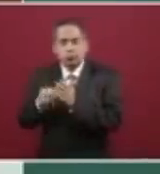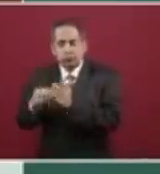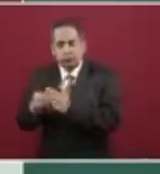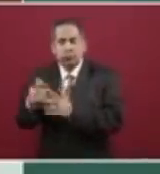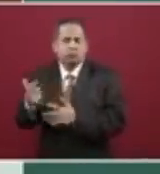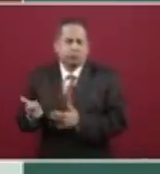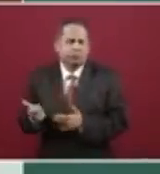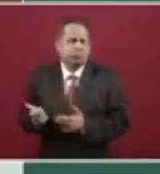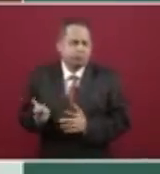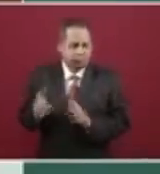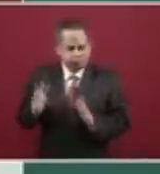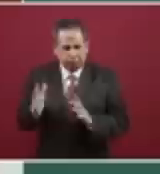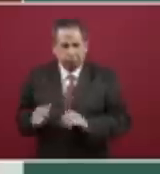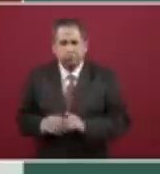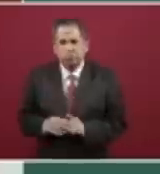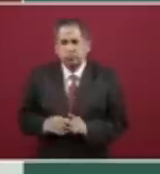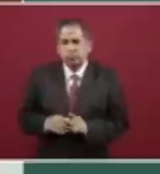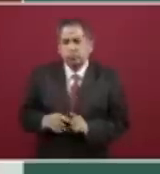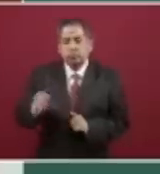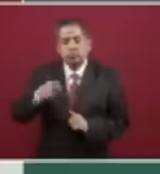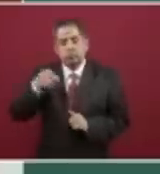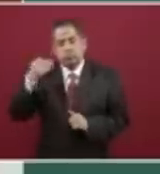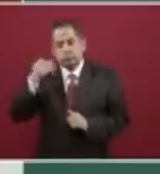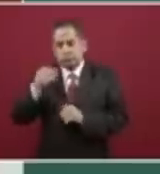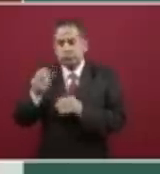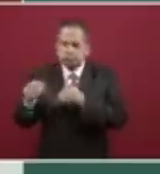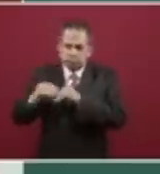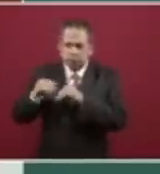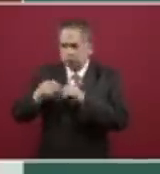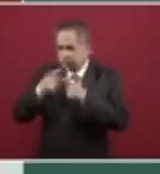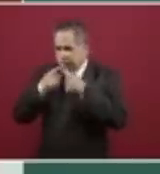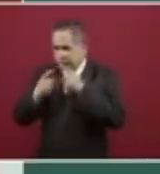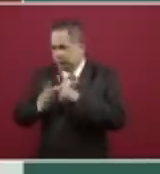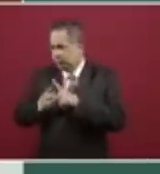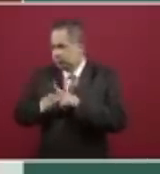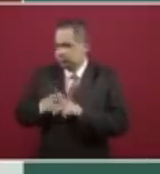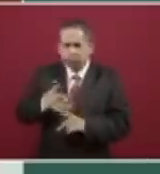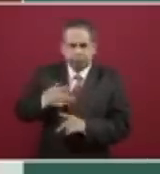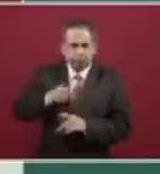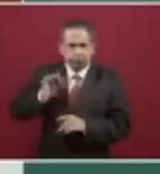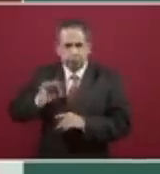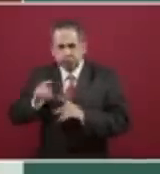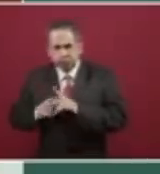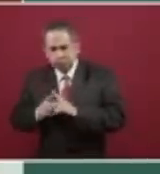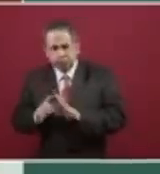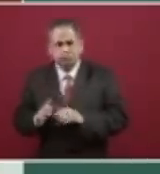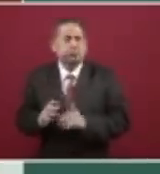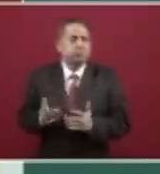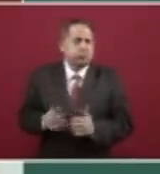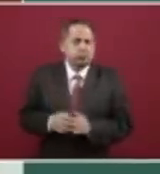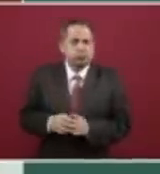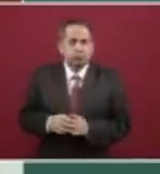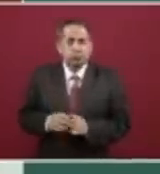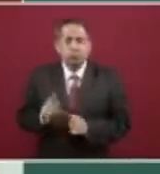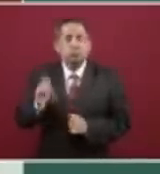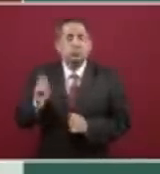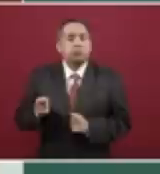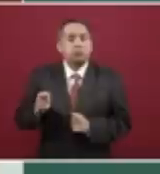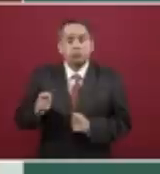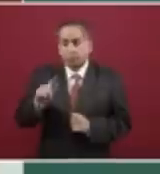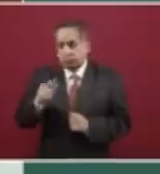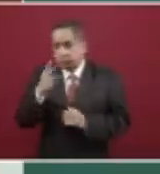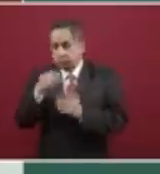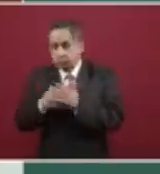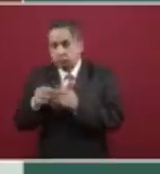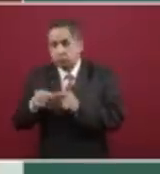también ya considerando los incrementos que han estado tomando en cuenta en pero este resultado en